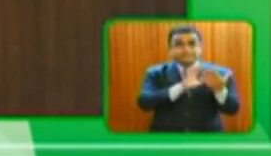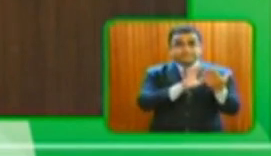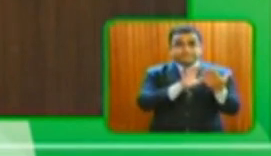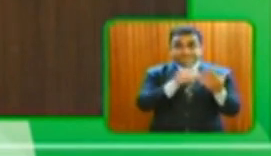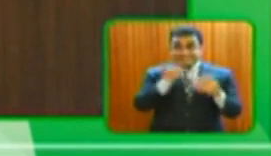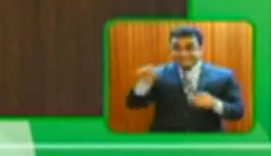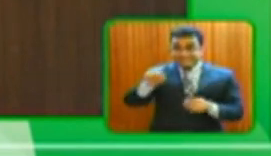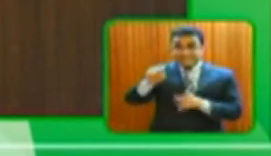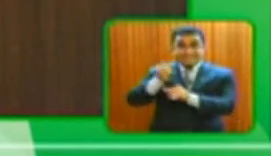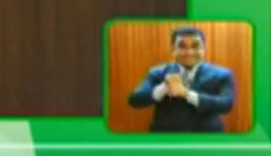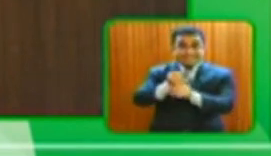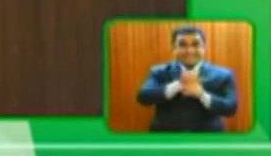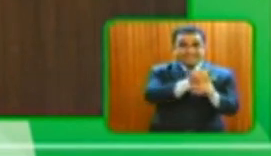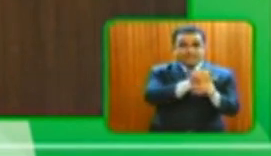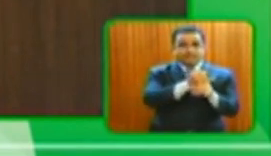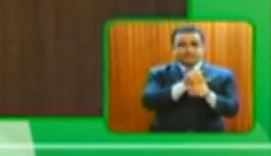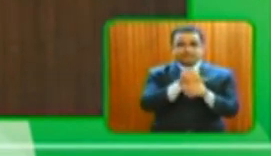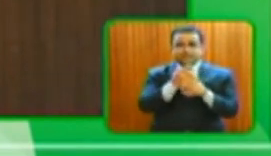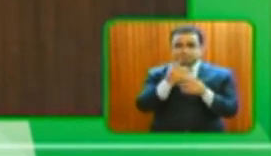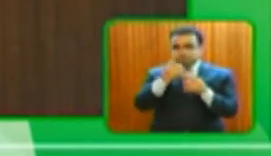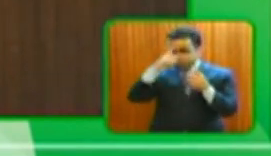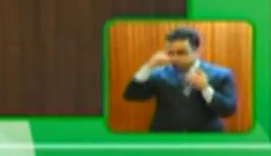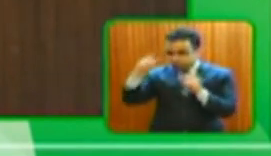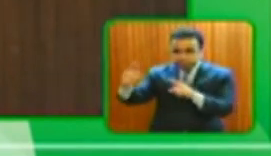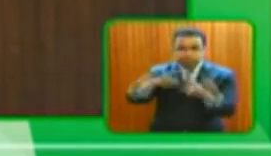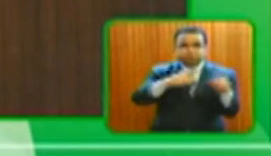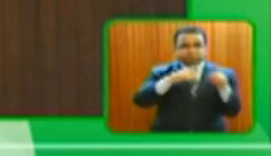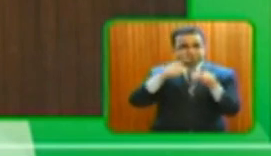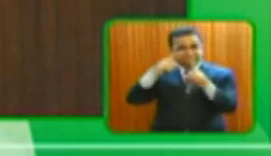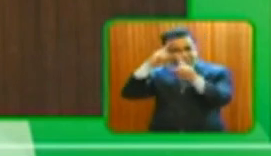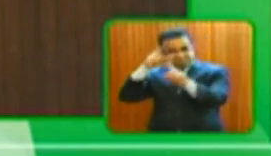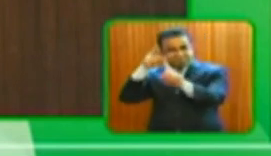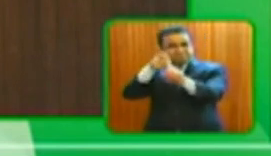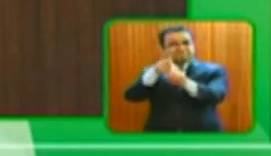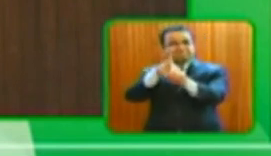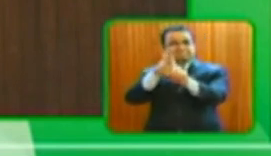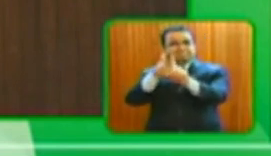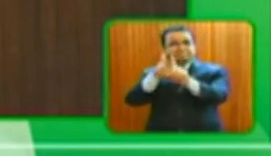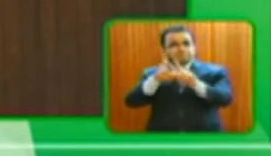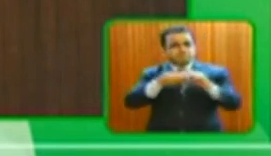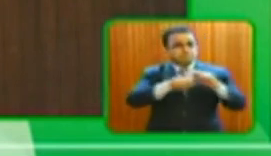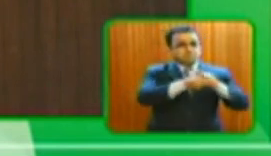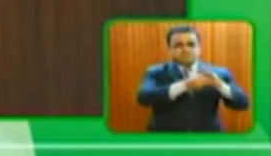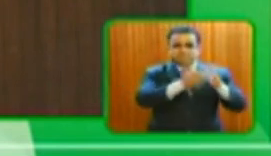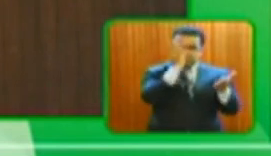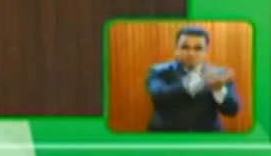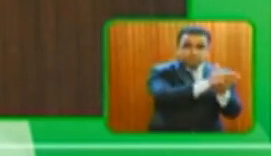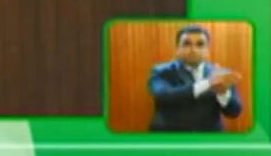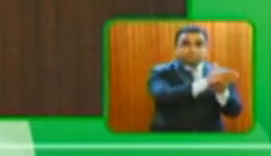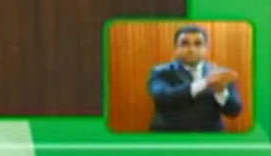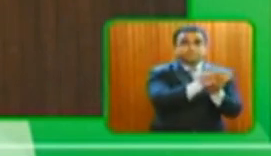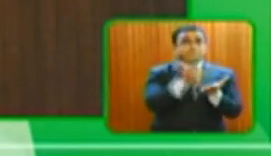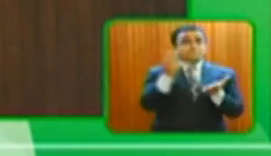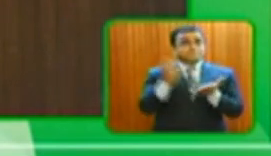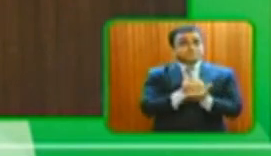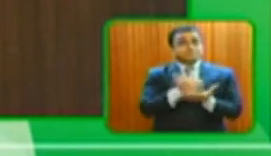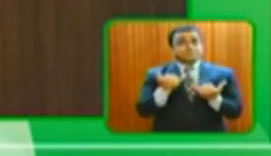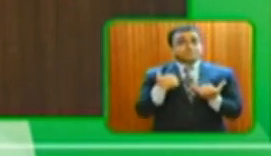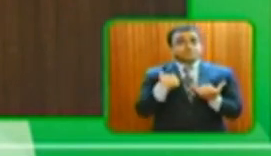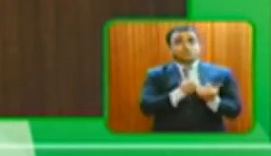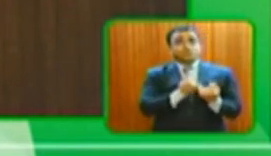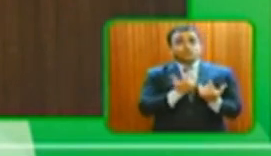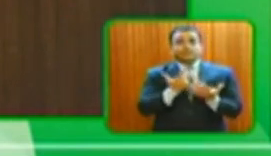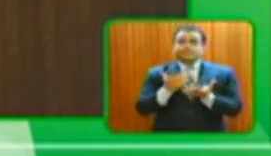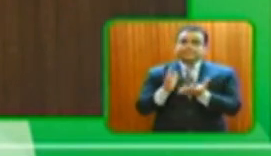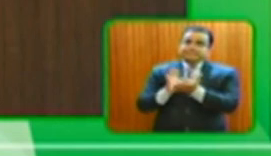encendido la llama olímpica hacia la meta del fin de la impunidad. Aprovecho este momento para reconocer